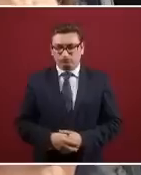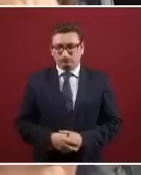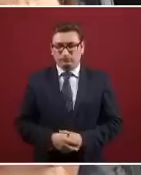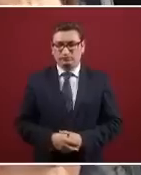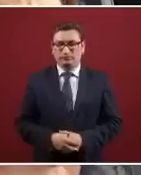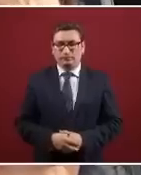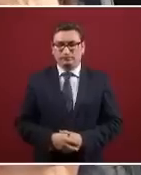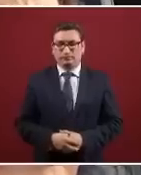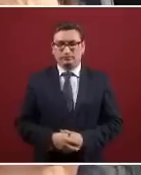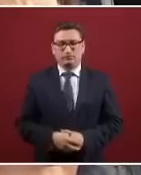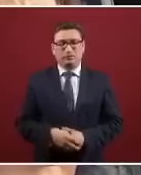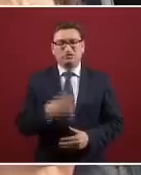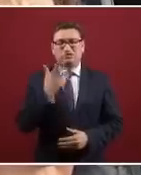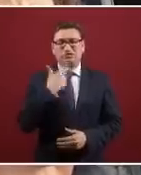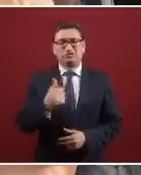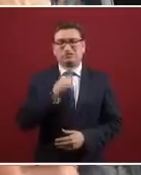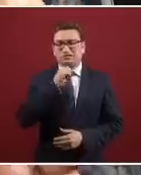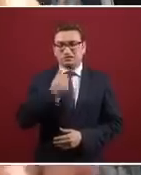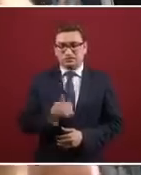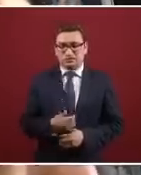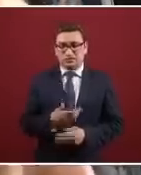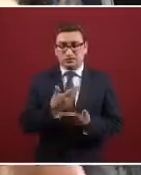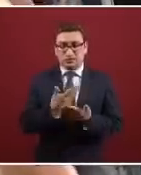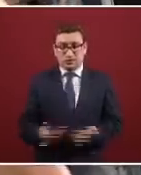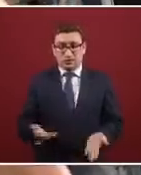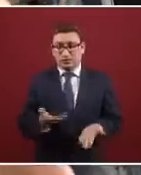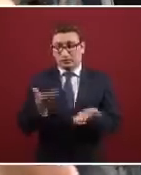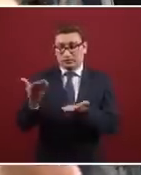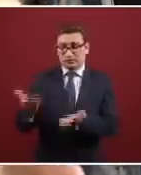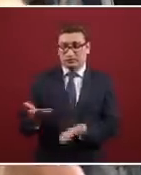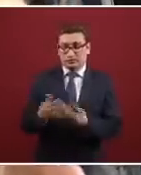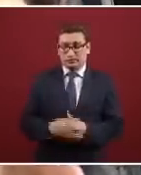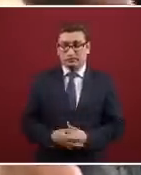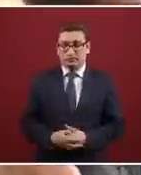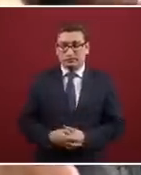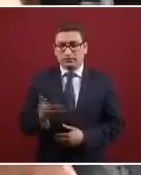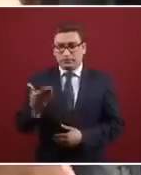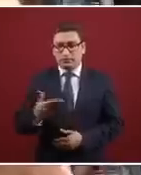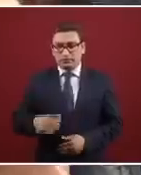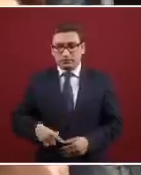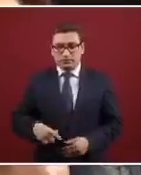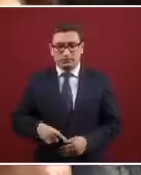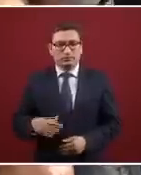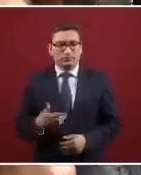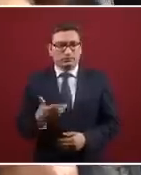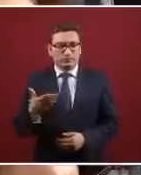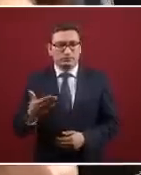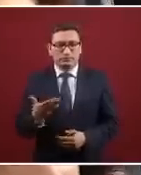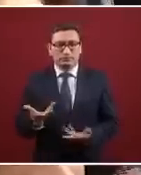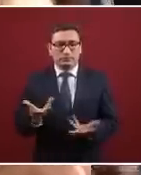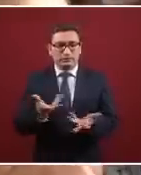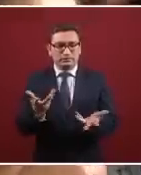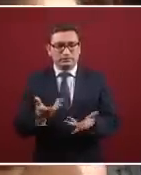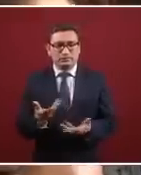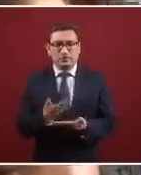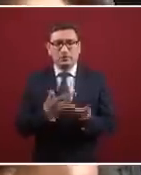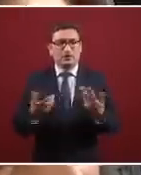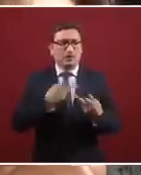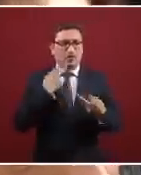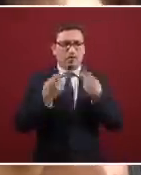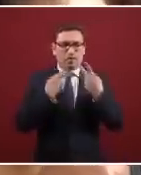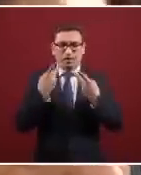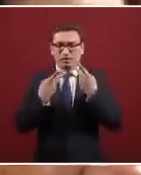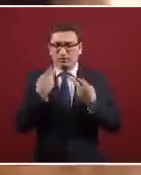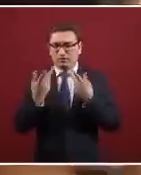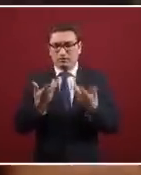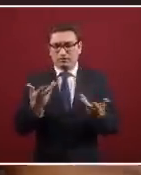fregadera. No ha servido para nada. Y ahora que llegó este Billy, puso el cascabel al gato, la víbora chillando, pues ahora están hablando los del frente y